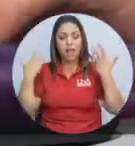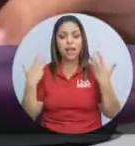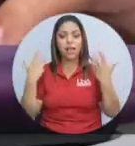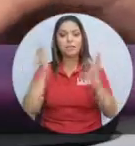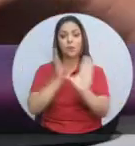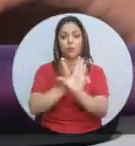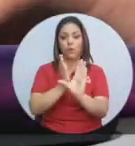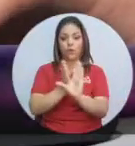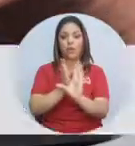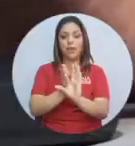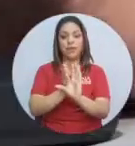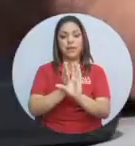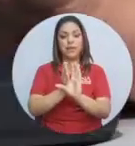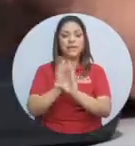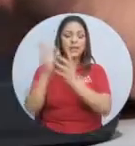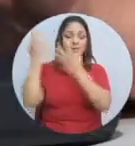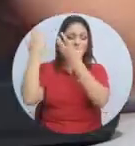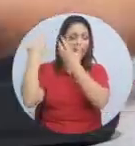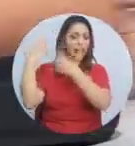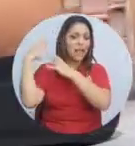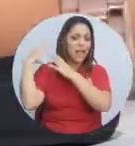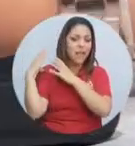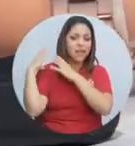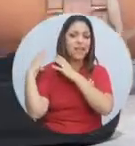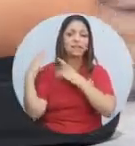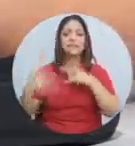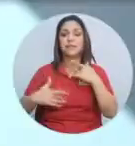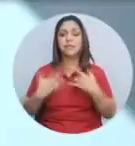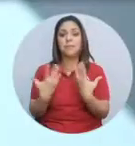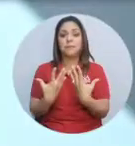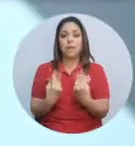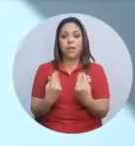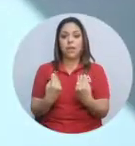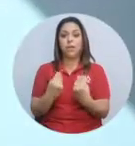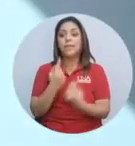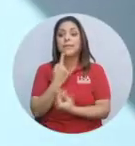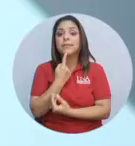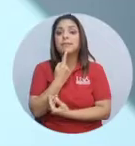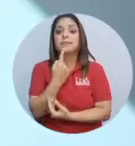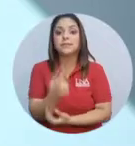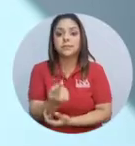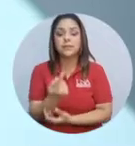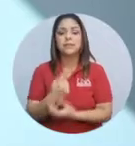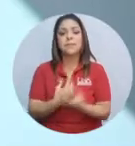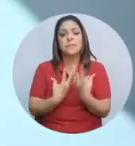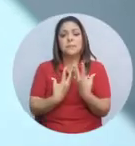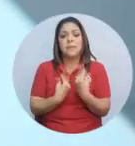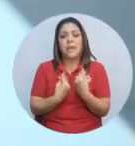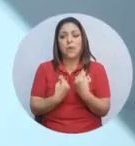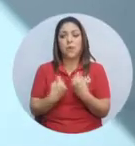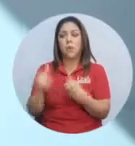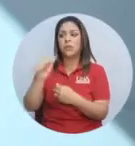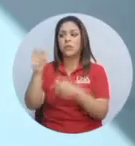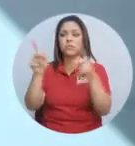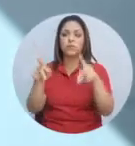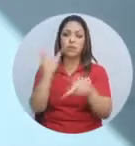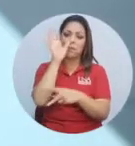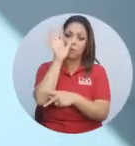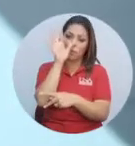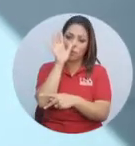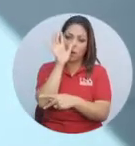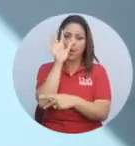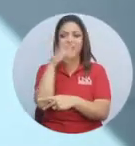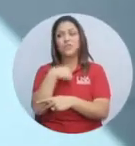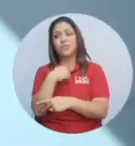pues hace que la persona tenga miedo a enfrentar, miedo a que los otros compañeros minimicen lo que